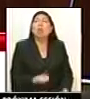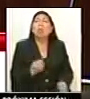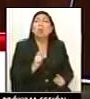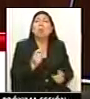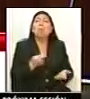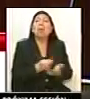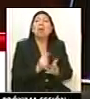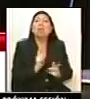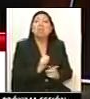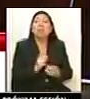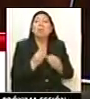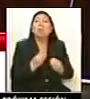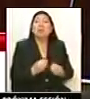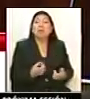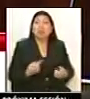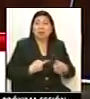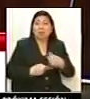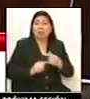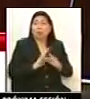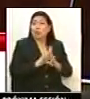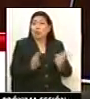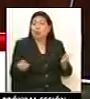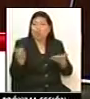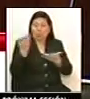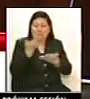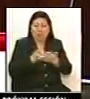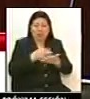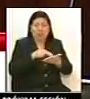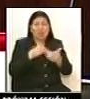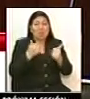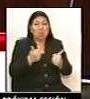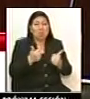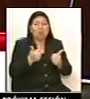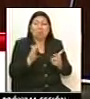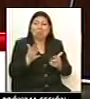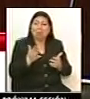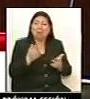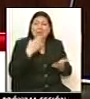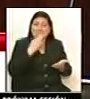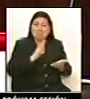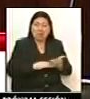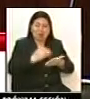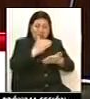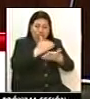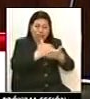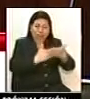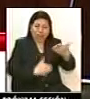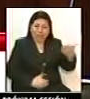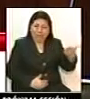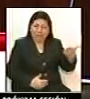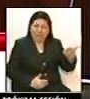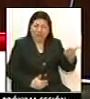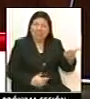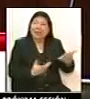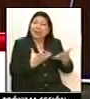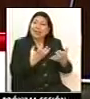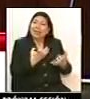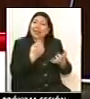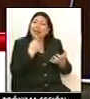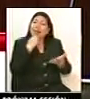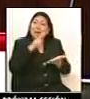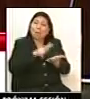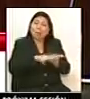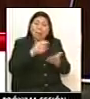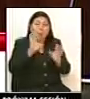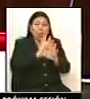presidente. Aquí han venido todos juntos, las buenas, las regulares y las malas. Y queremos y quieren que se apruebe